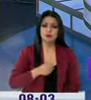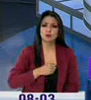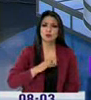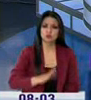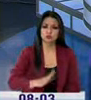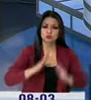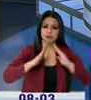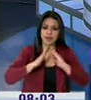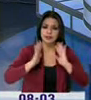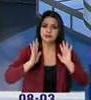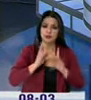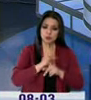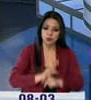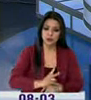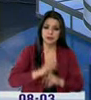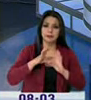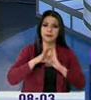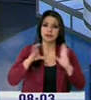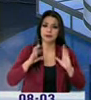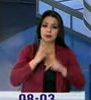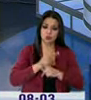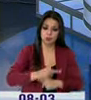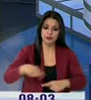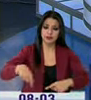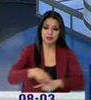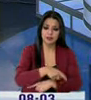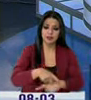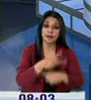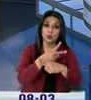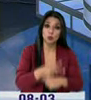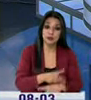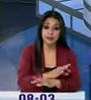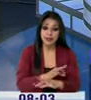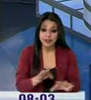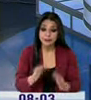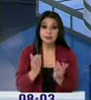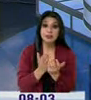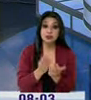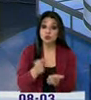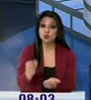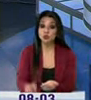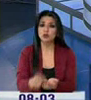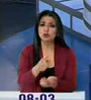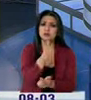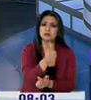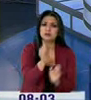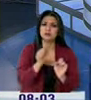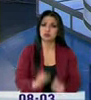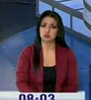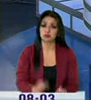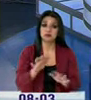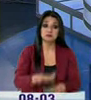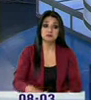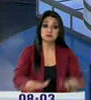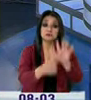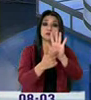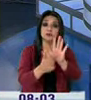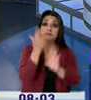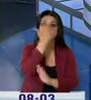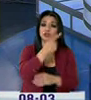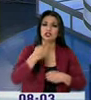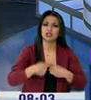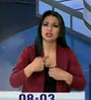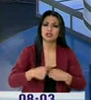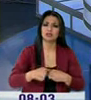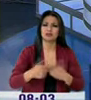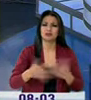usted, cuidando su acera, cuidando ese poquito de calle que tiene sin tener basura, para que también pueda mostrar ese rostro lindo de la capital y no